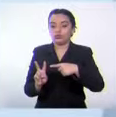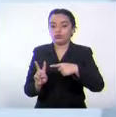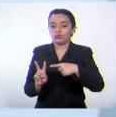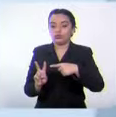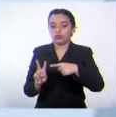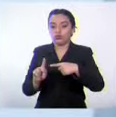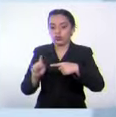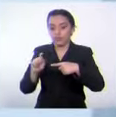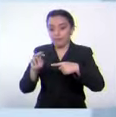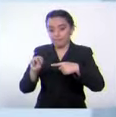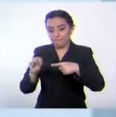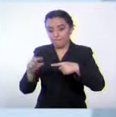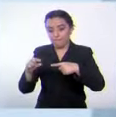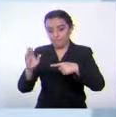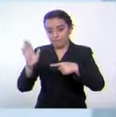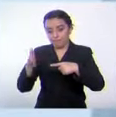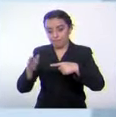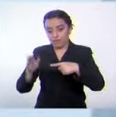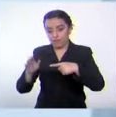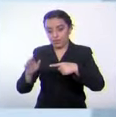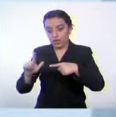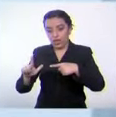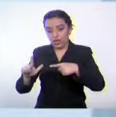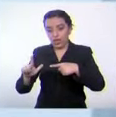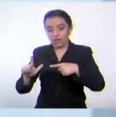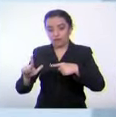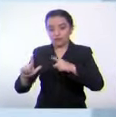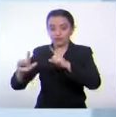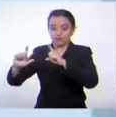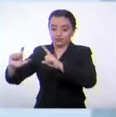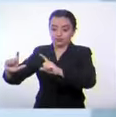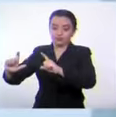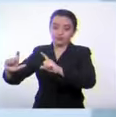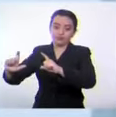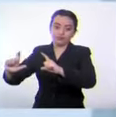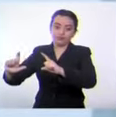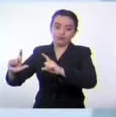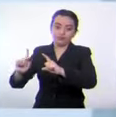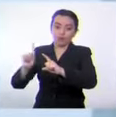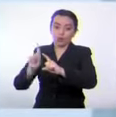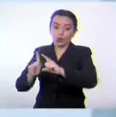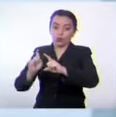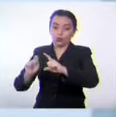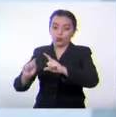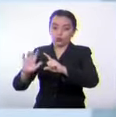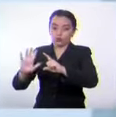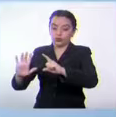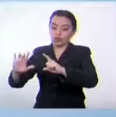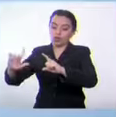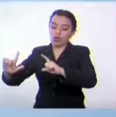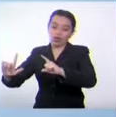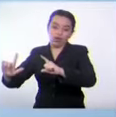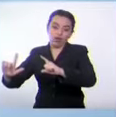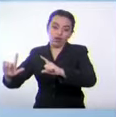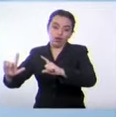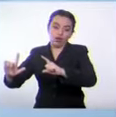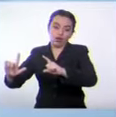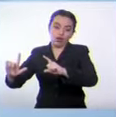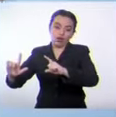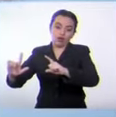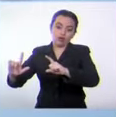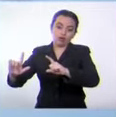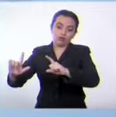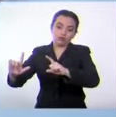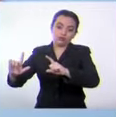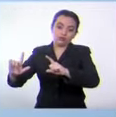miligramos sobre litro multiplicado por 1.5 litros. En este